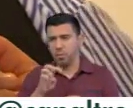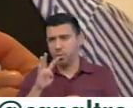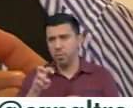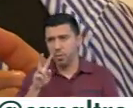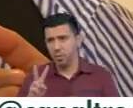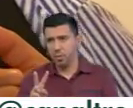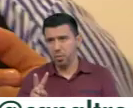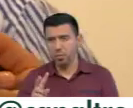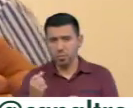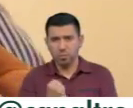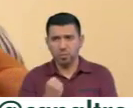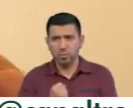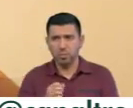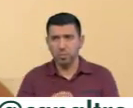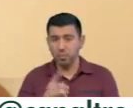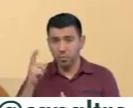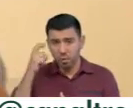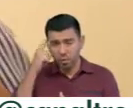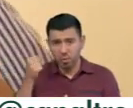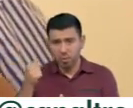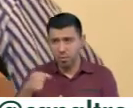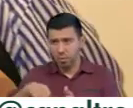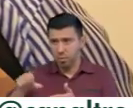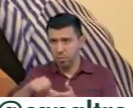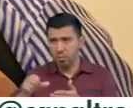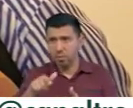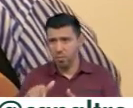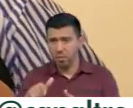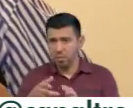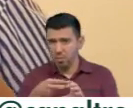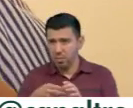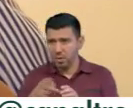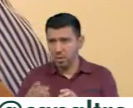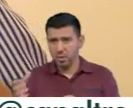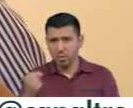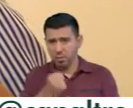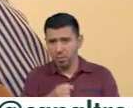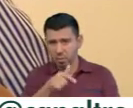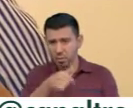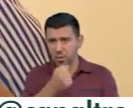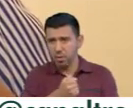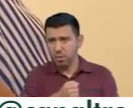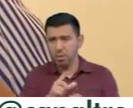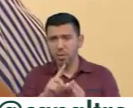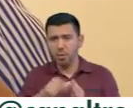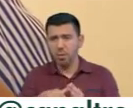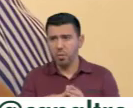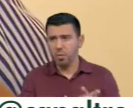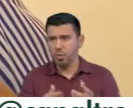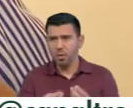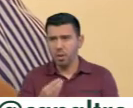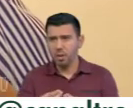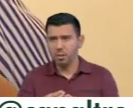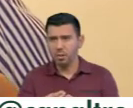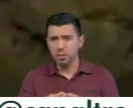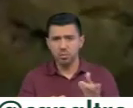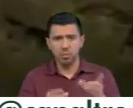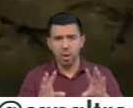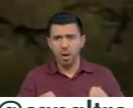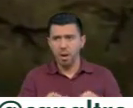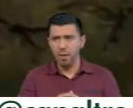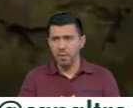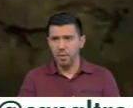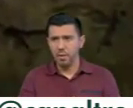posible que el gobierno invierta en colombia para formalizar mineros y luego los ubique y luego los acabe